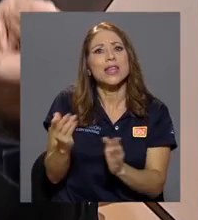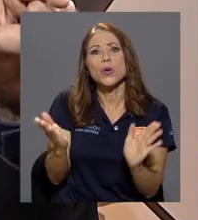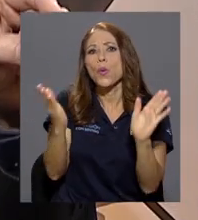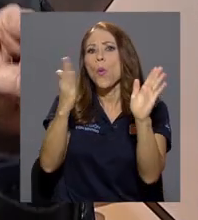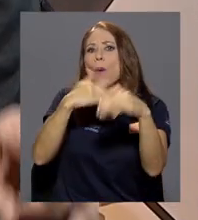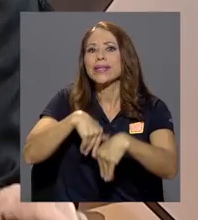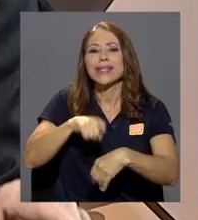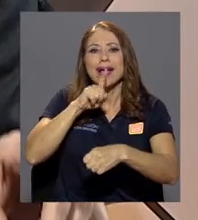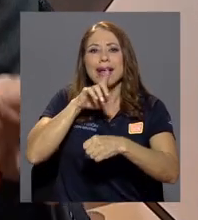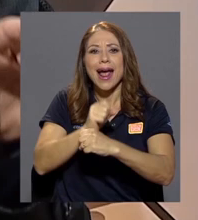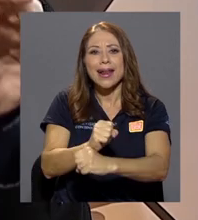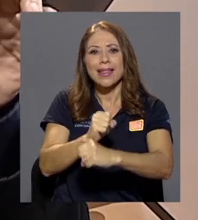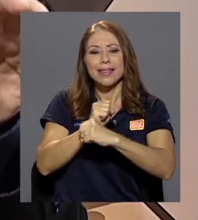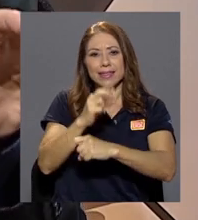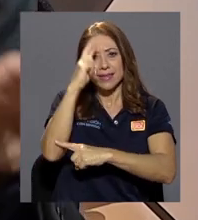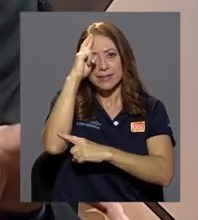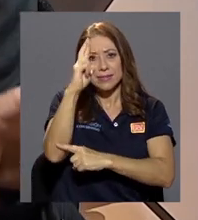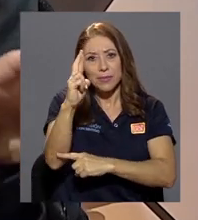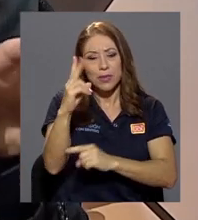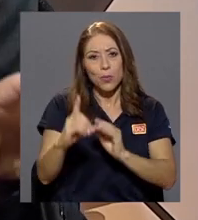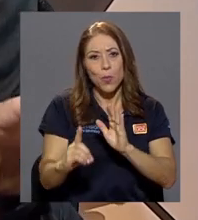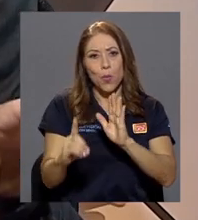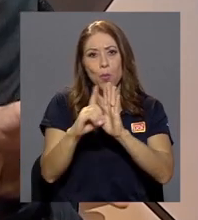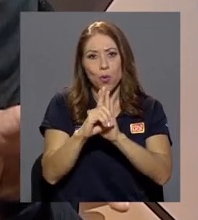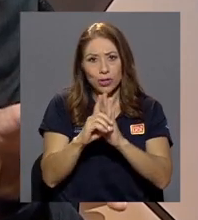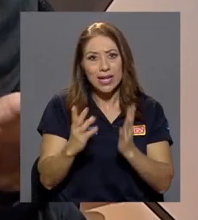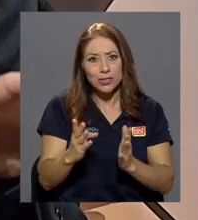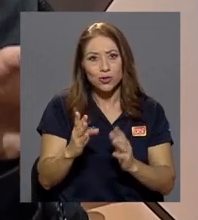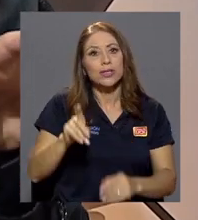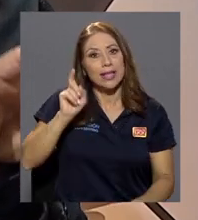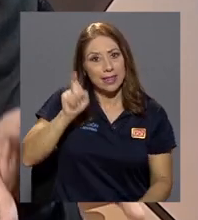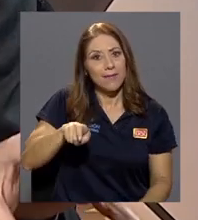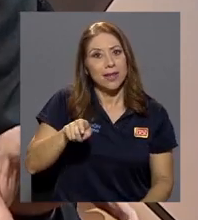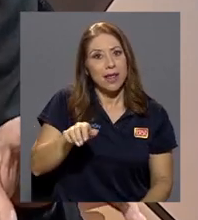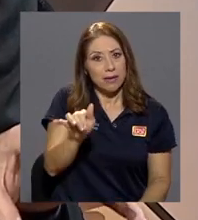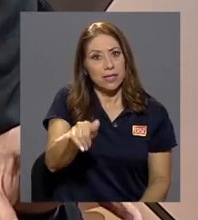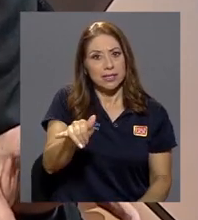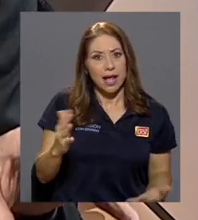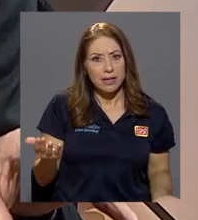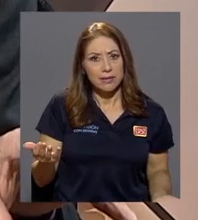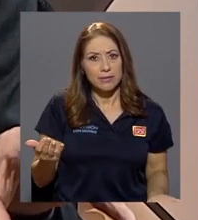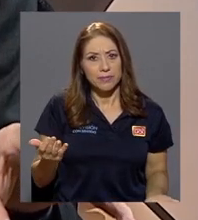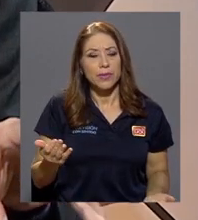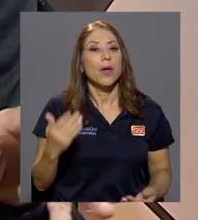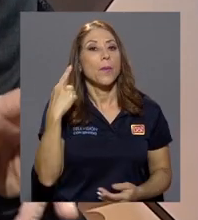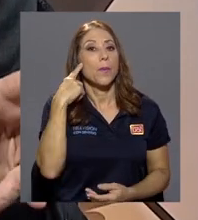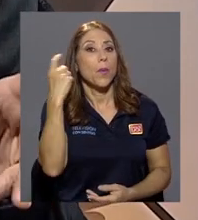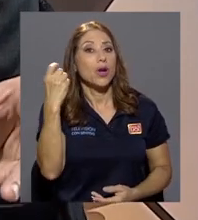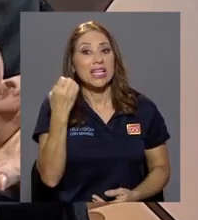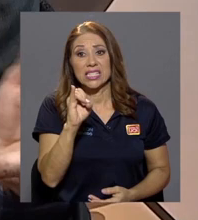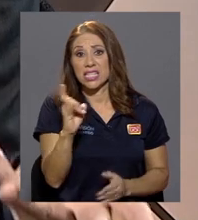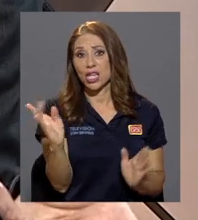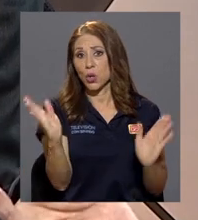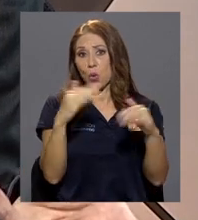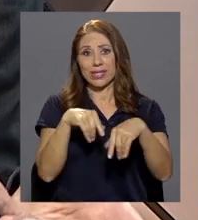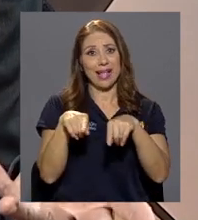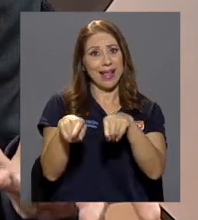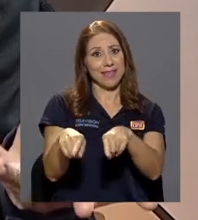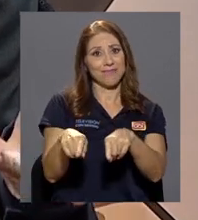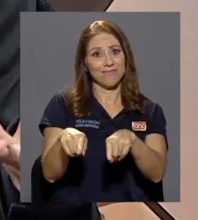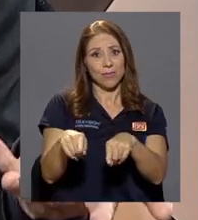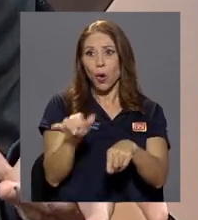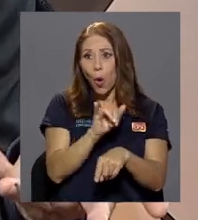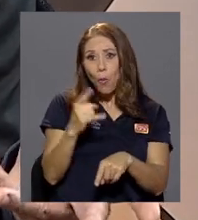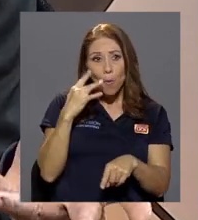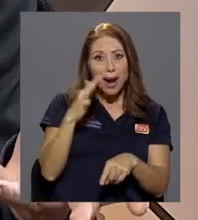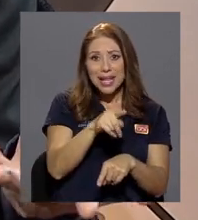pagarán las garantías y el respeto por los derechos que deberían de estarlo porque si no lo están como